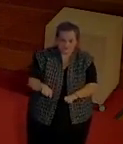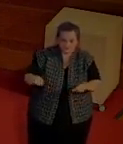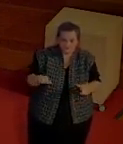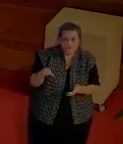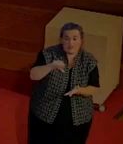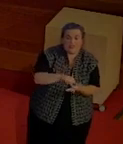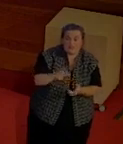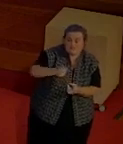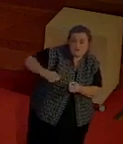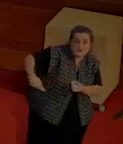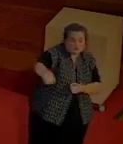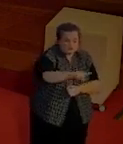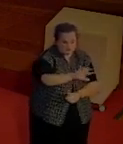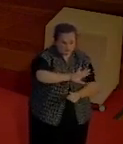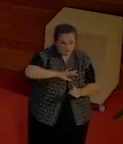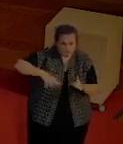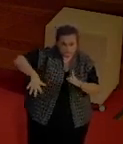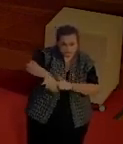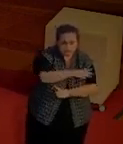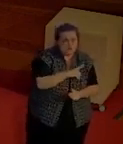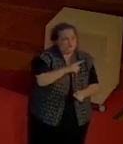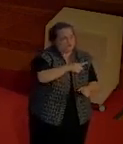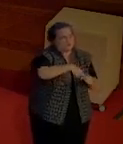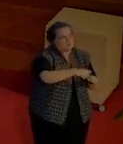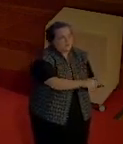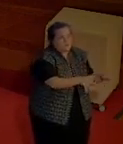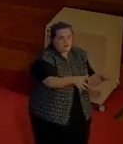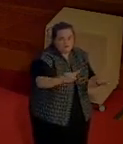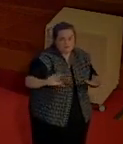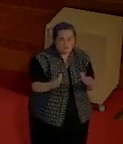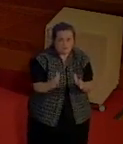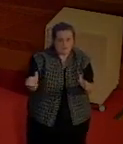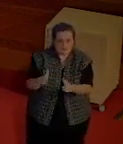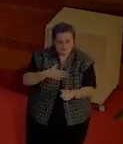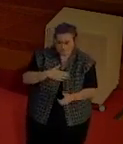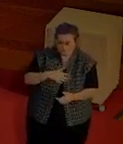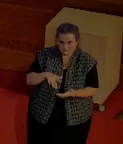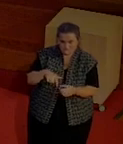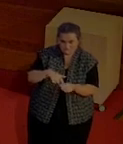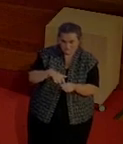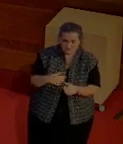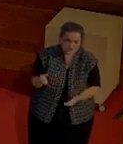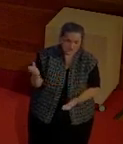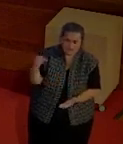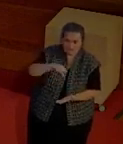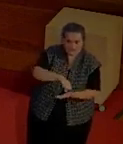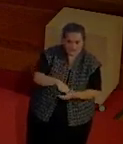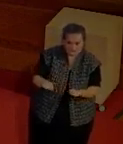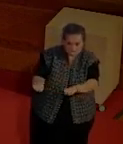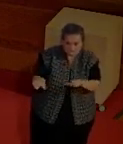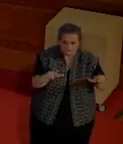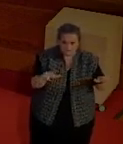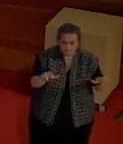estáis alrededor unos ocupan un poquito más de espacio otros menos pero mi sitio es estar en el centro del